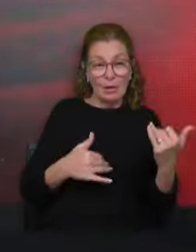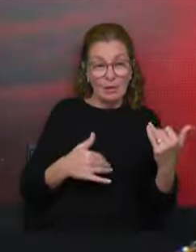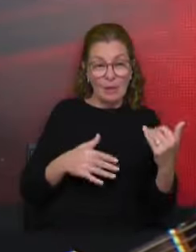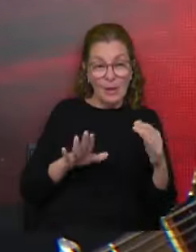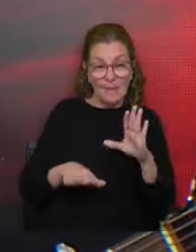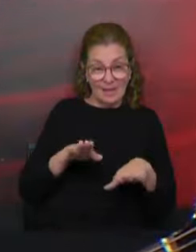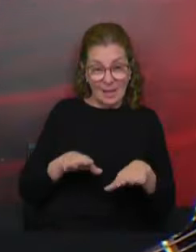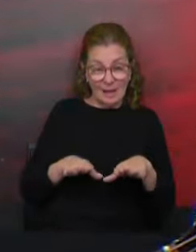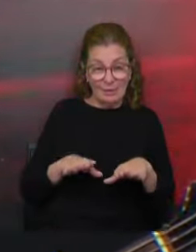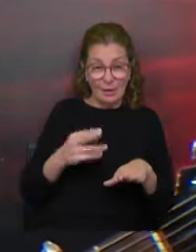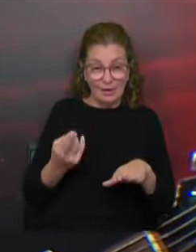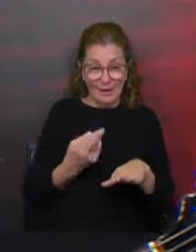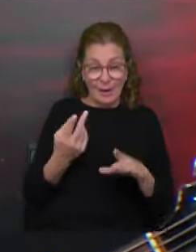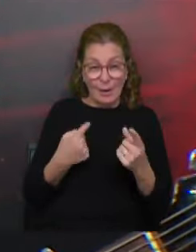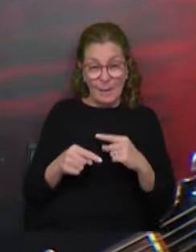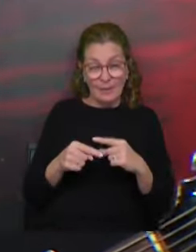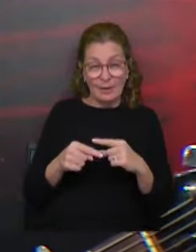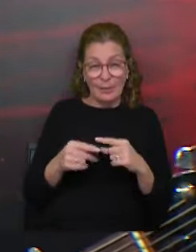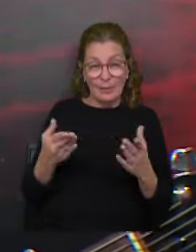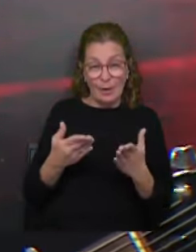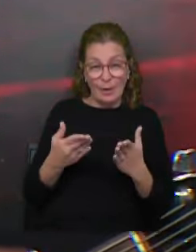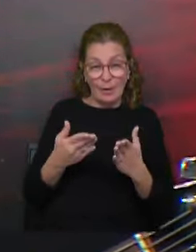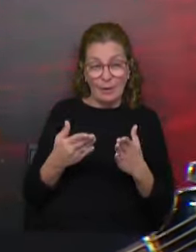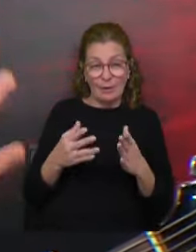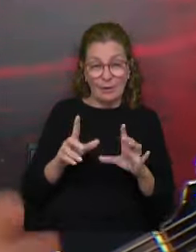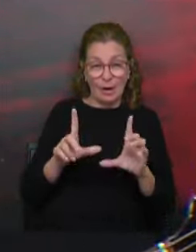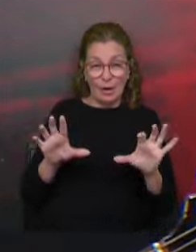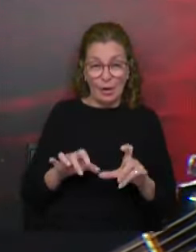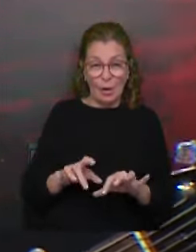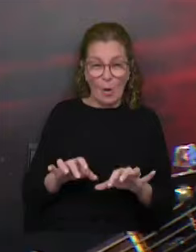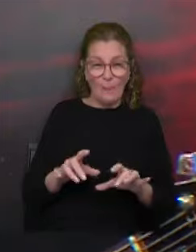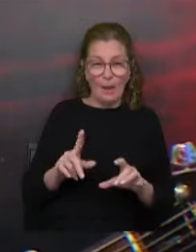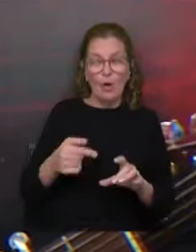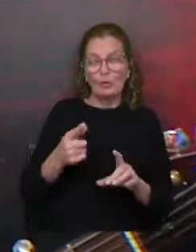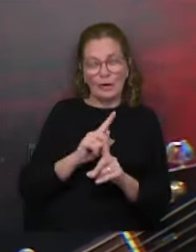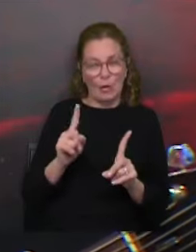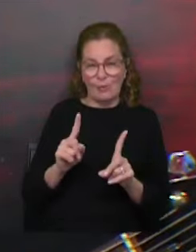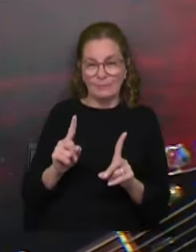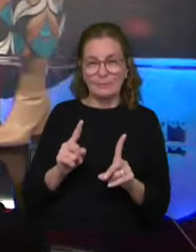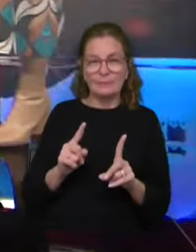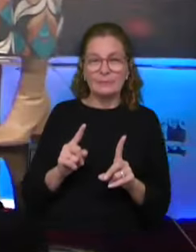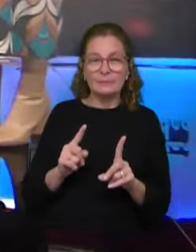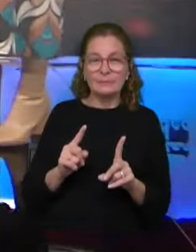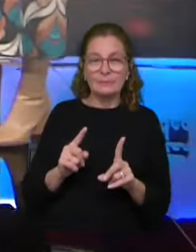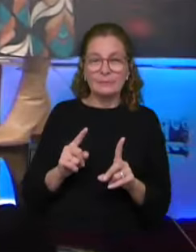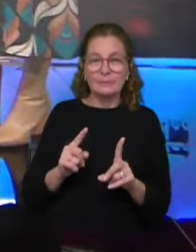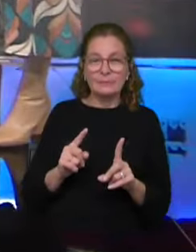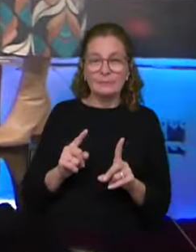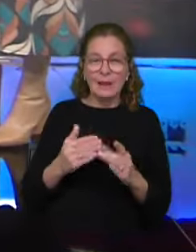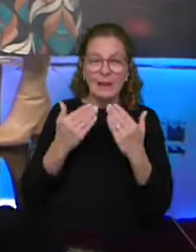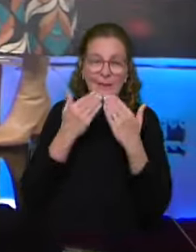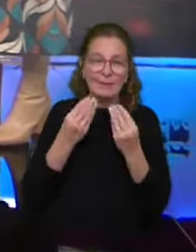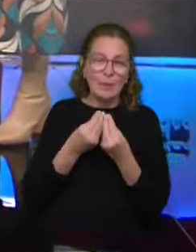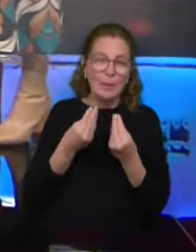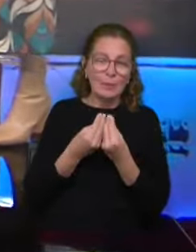pedales, efectos raros, pero por ahora compu y otras cosas no. Perfecto. Nada, volamos, Charlie, te agradecemos